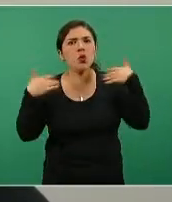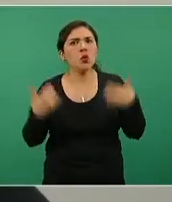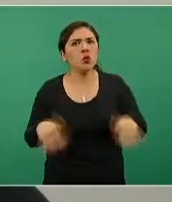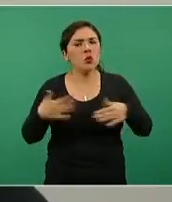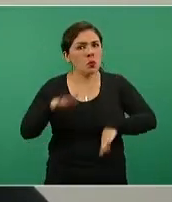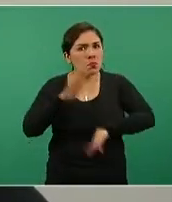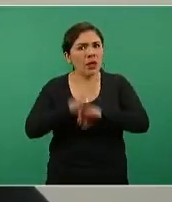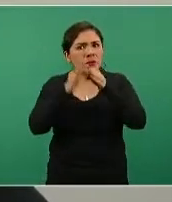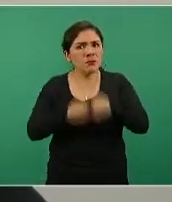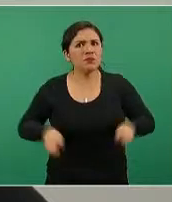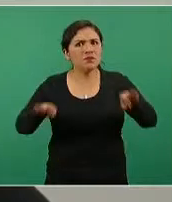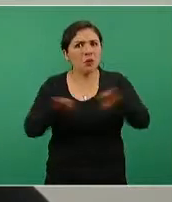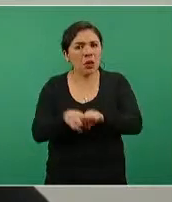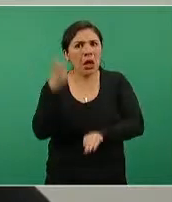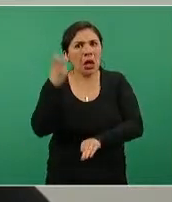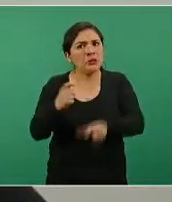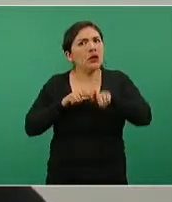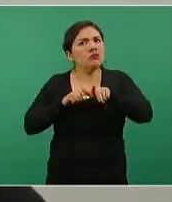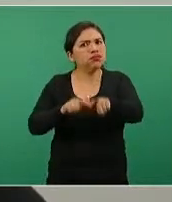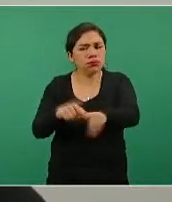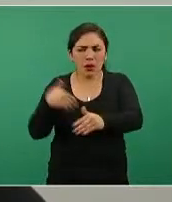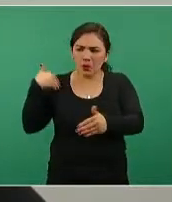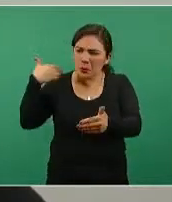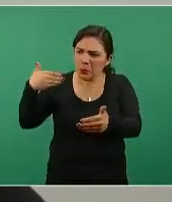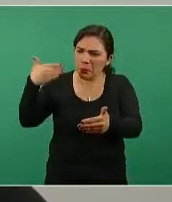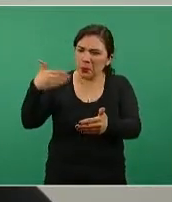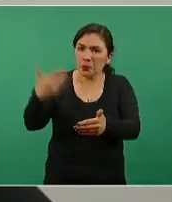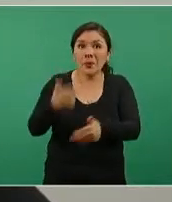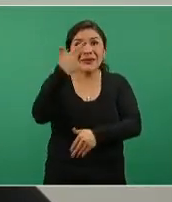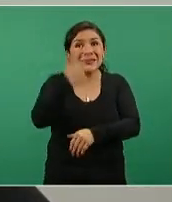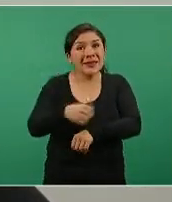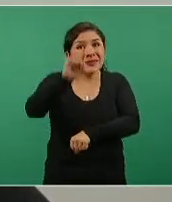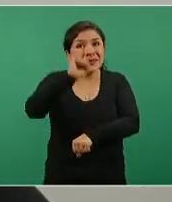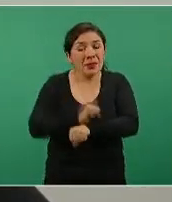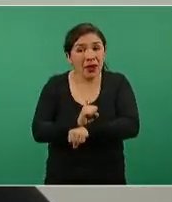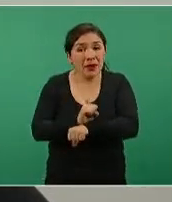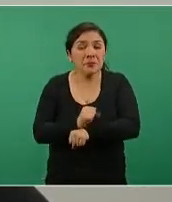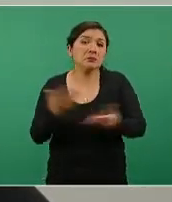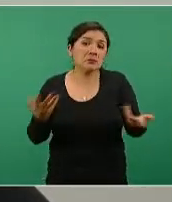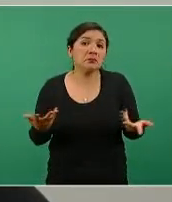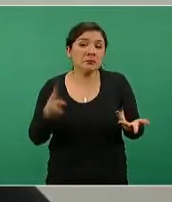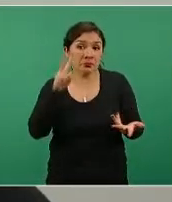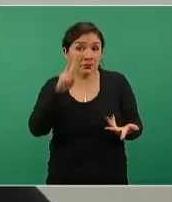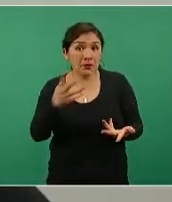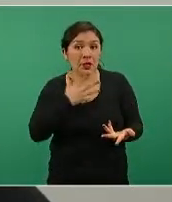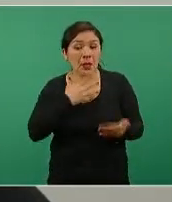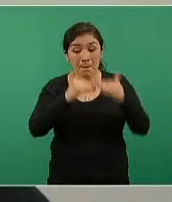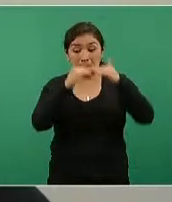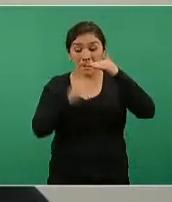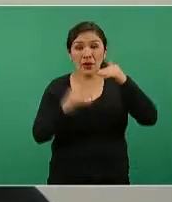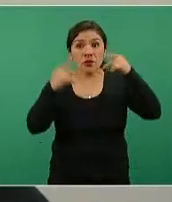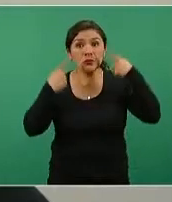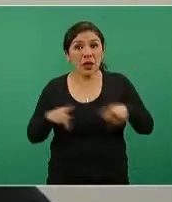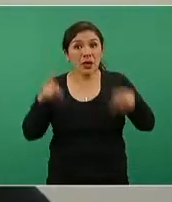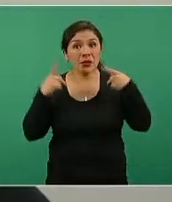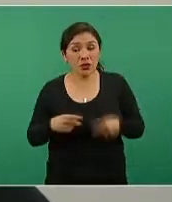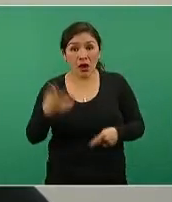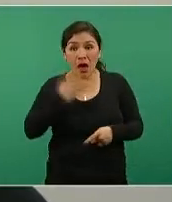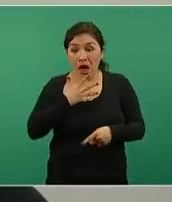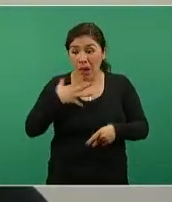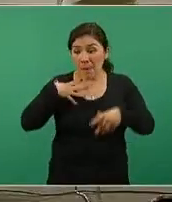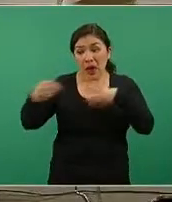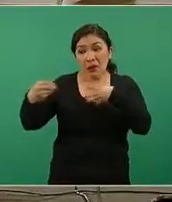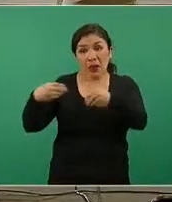bastante importante y que se ha mantenido durante estas 7 semanas. Entonces, al tener menos cantidad de personas que se contagian